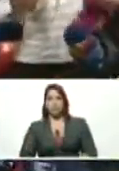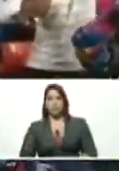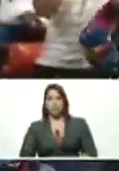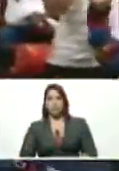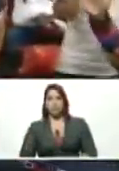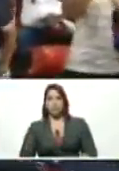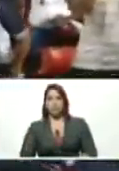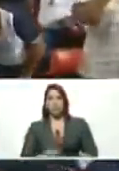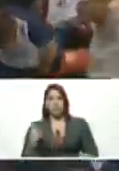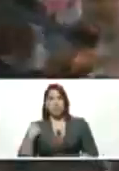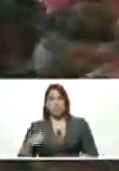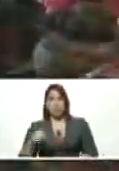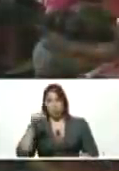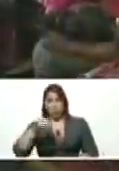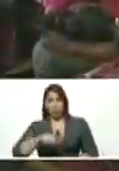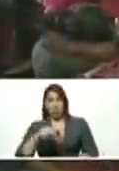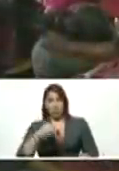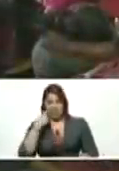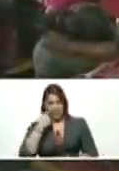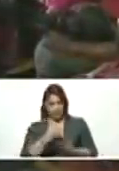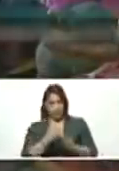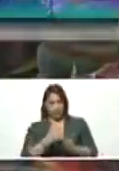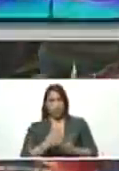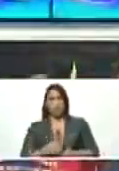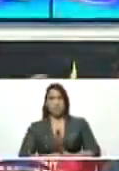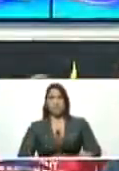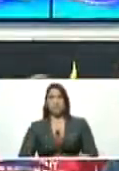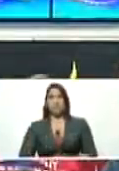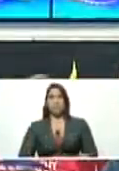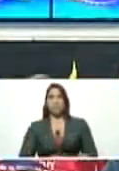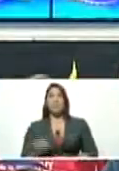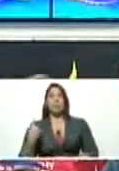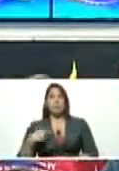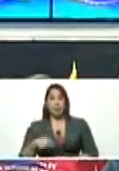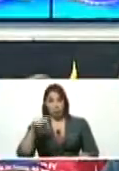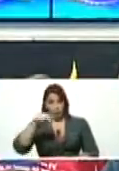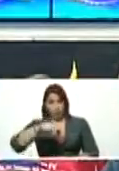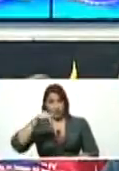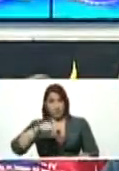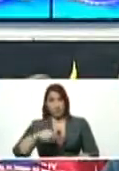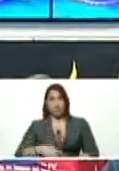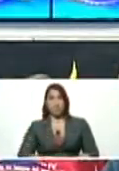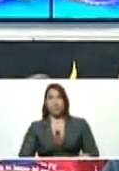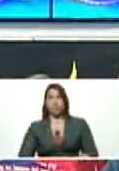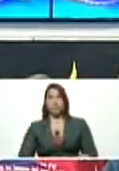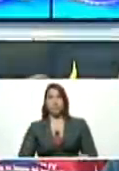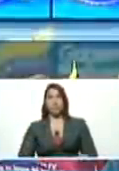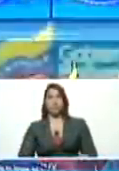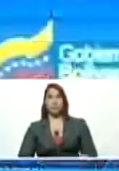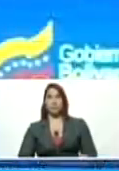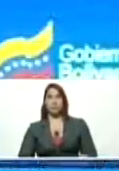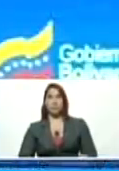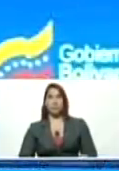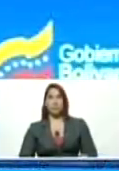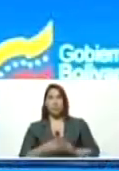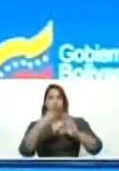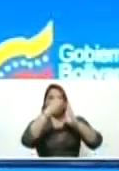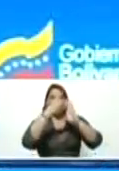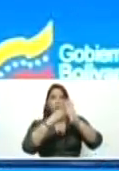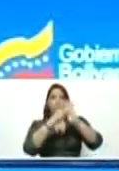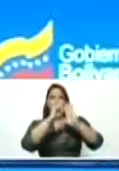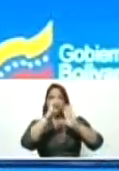yo tengo aquí miren compatriota tengo aquí el documento